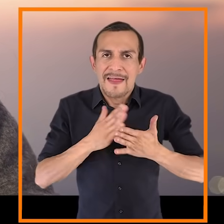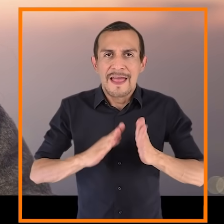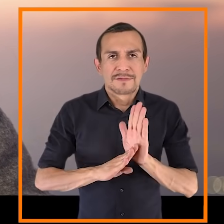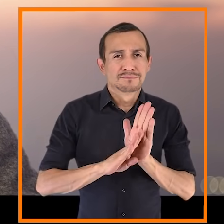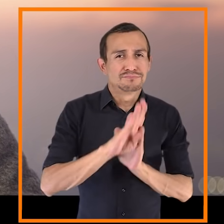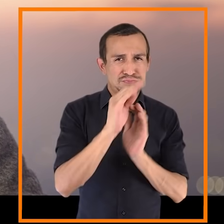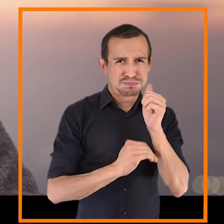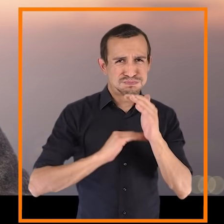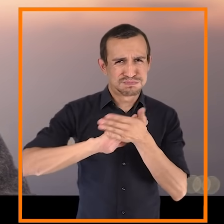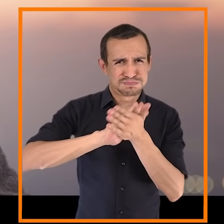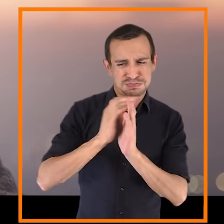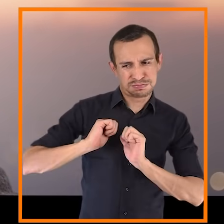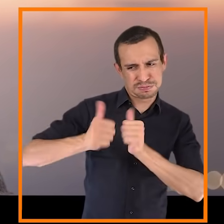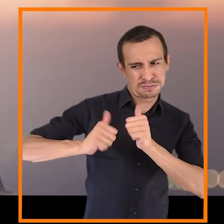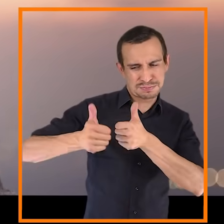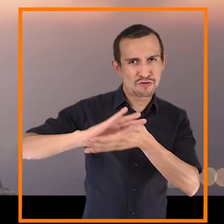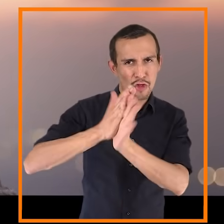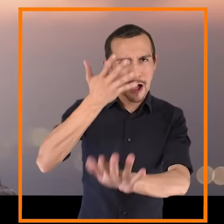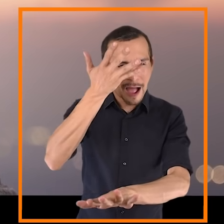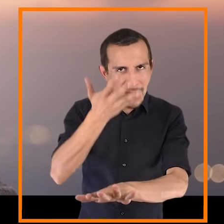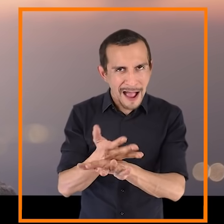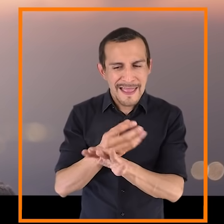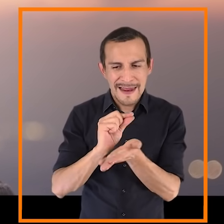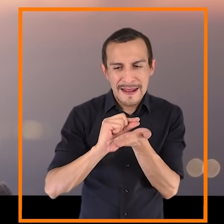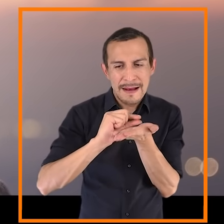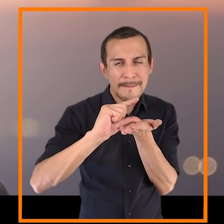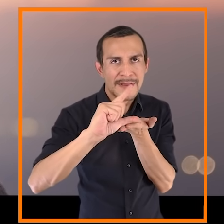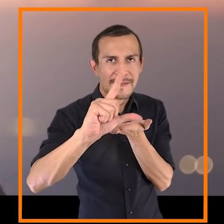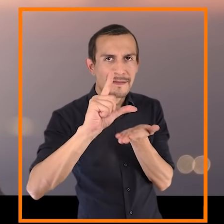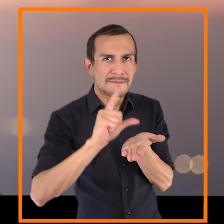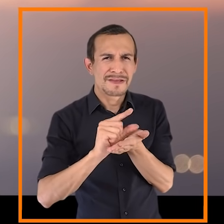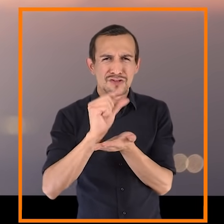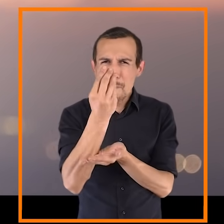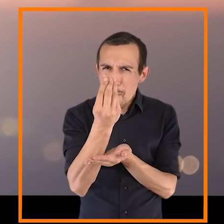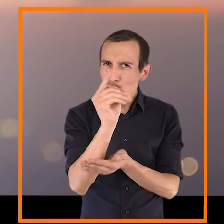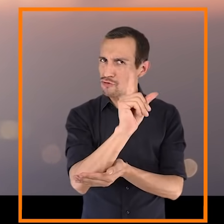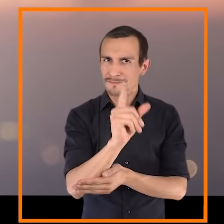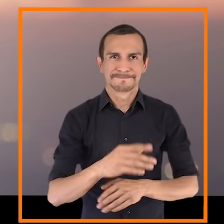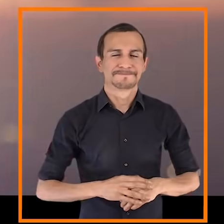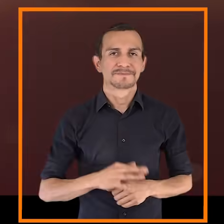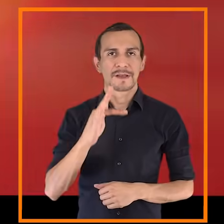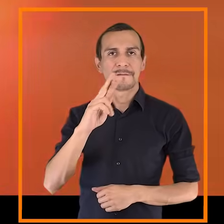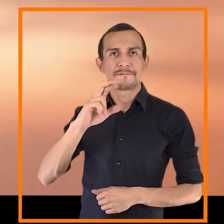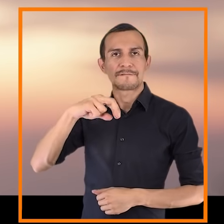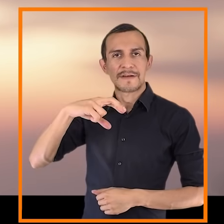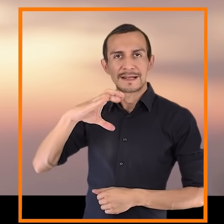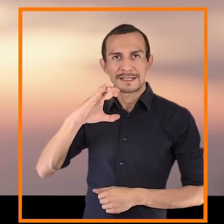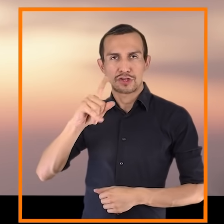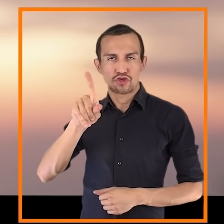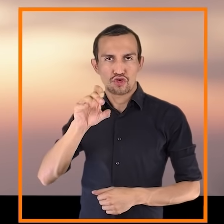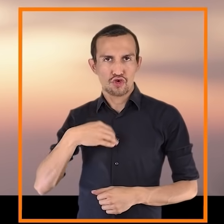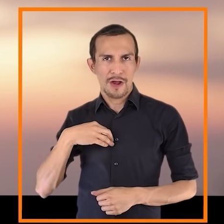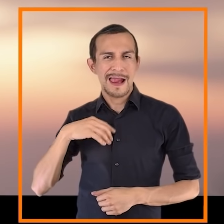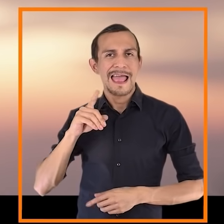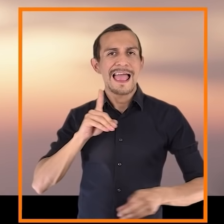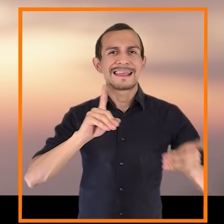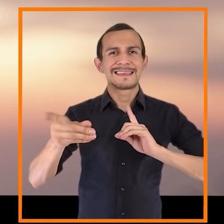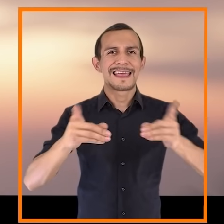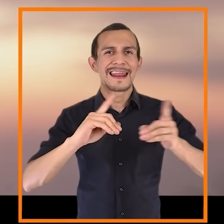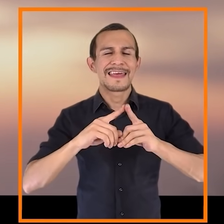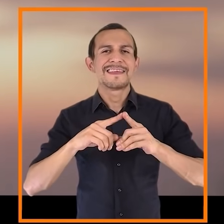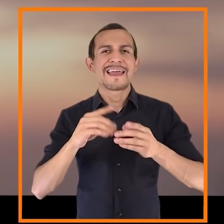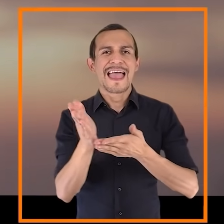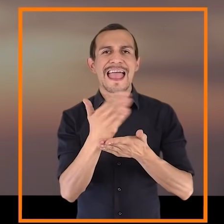de superar los desafíos que hay implícito en el emprendimiento, que no son pocos. Francisco Mendoza, gerente